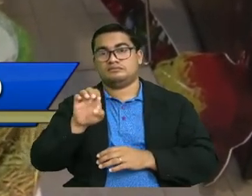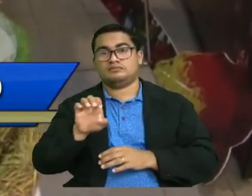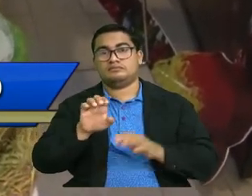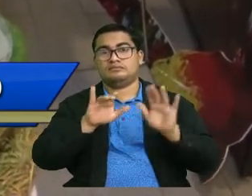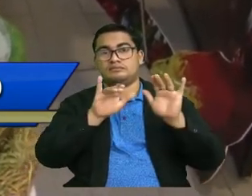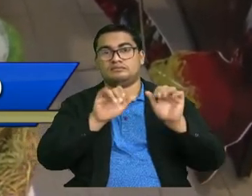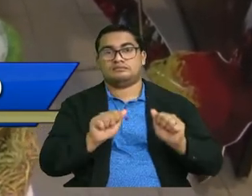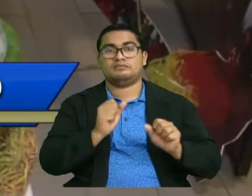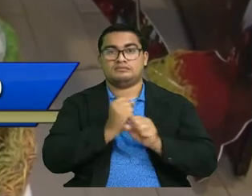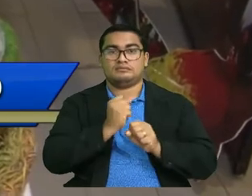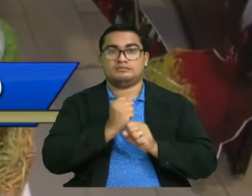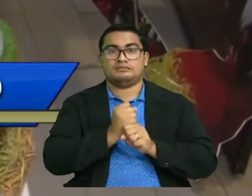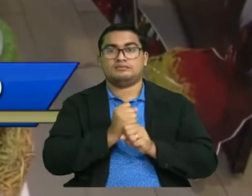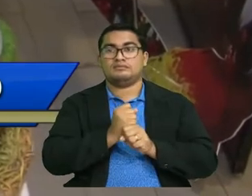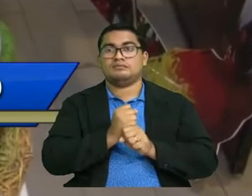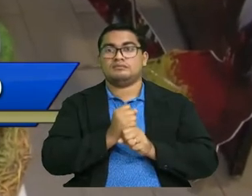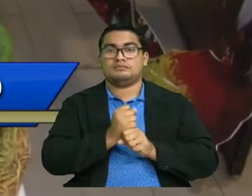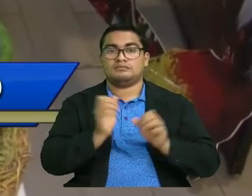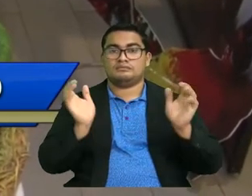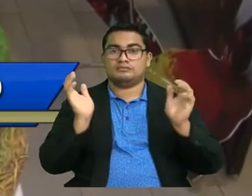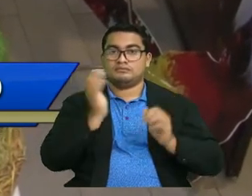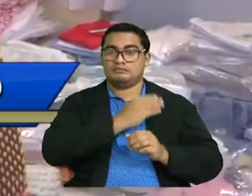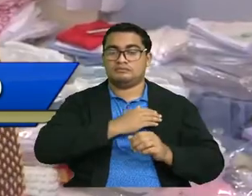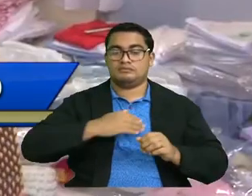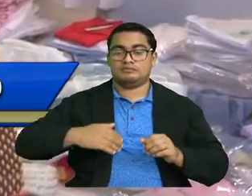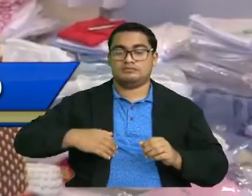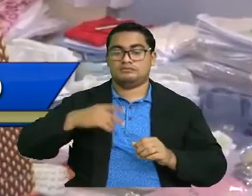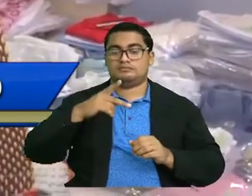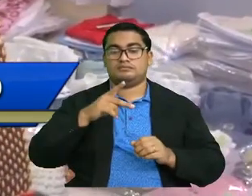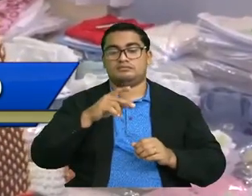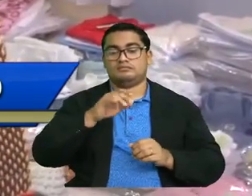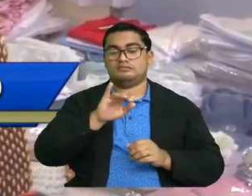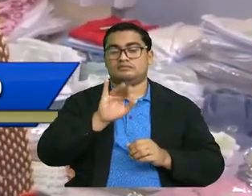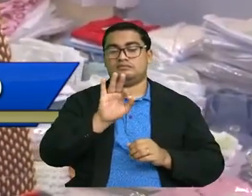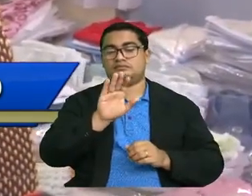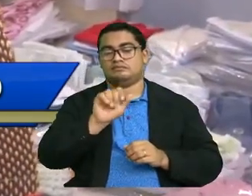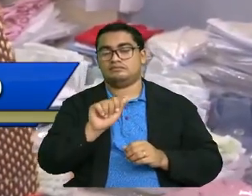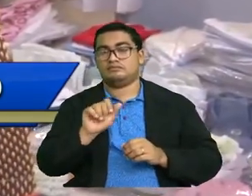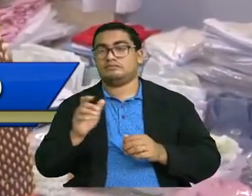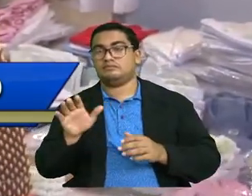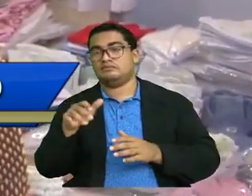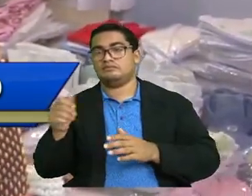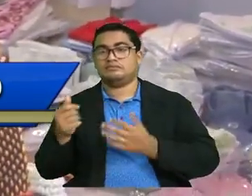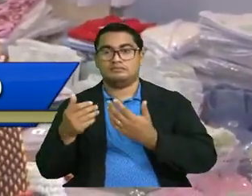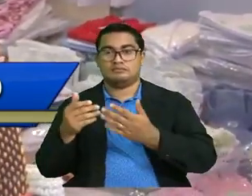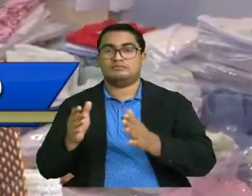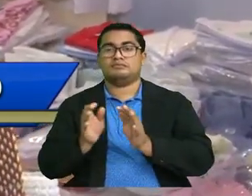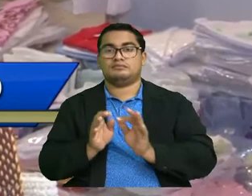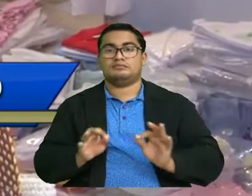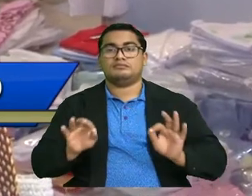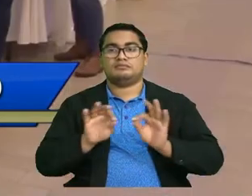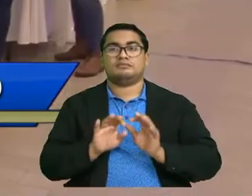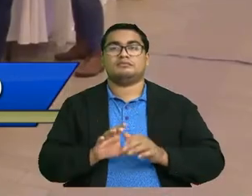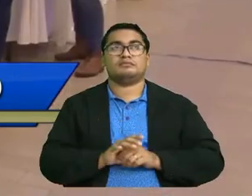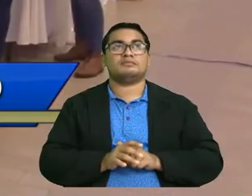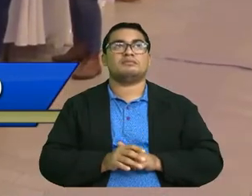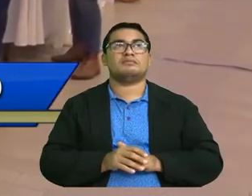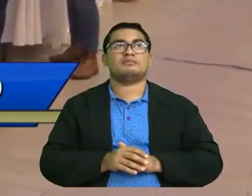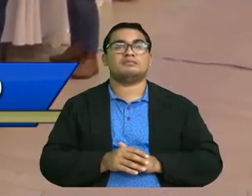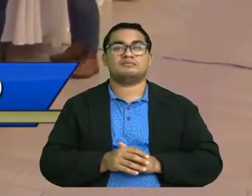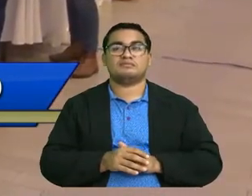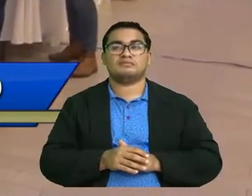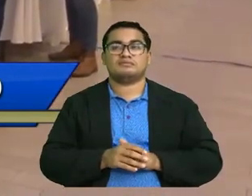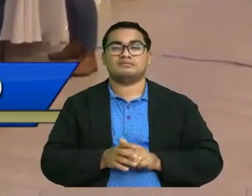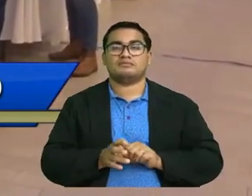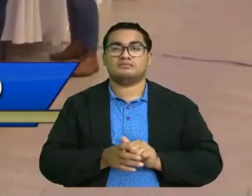MEFCA, sino que es un espacio abierto. Sí. Dentro de esa dinámica, ¿por qué y cuán importante es esto? Sí, yo creo que es muy importante